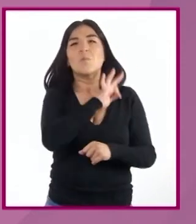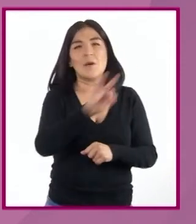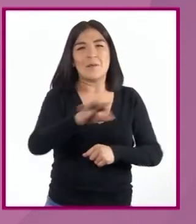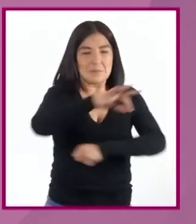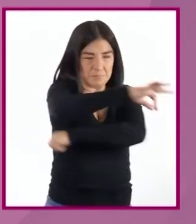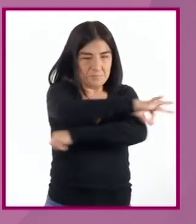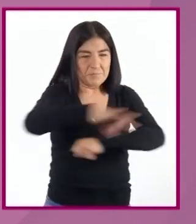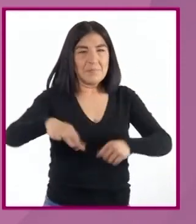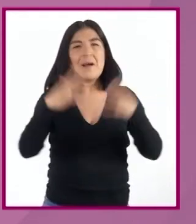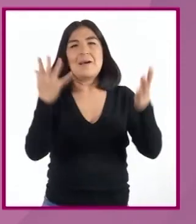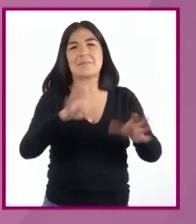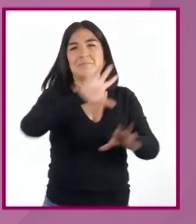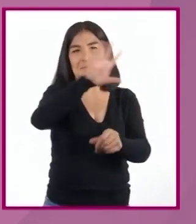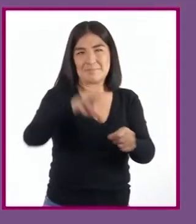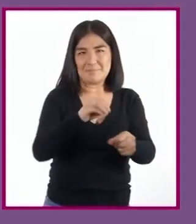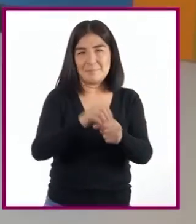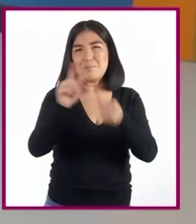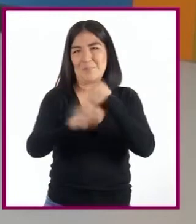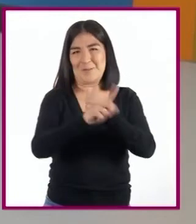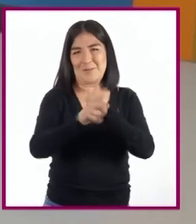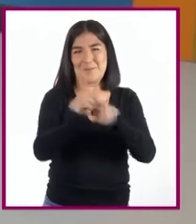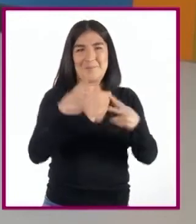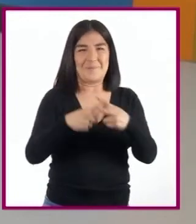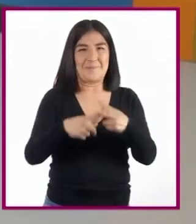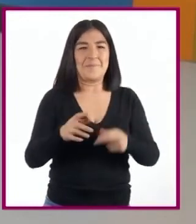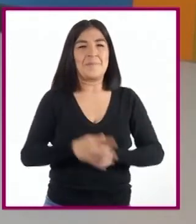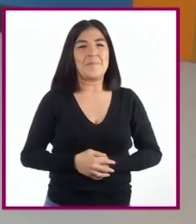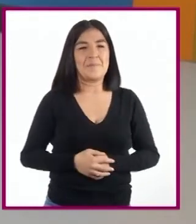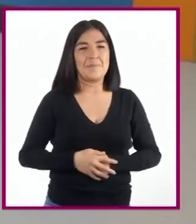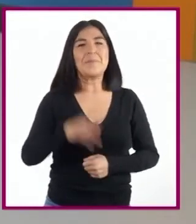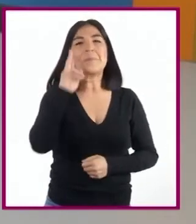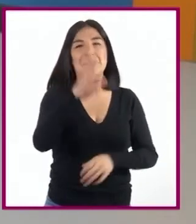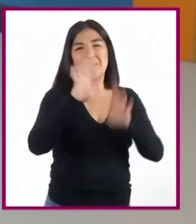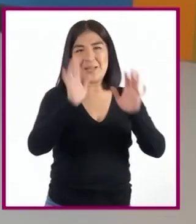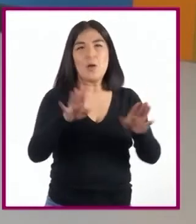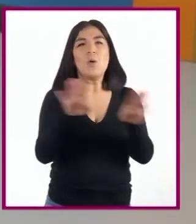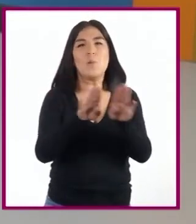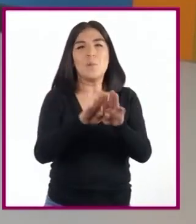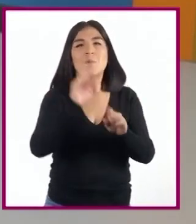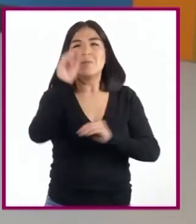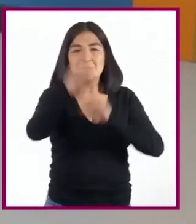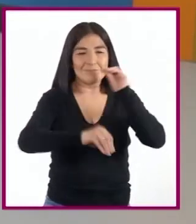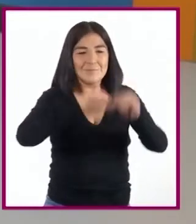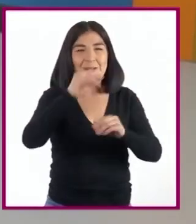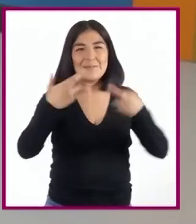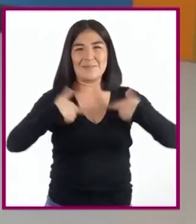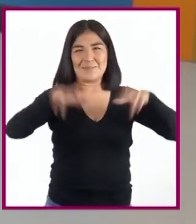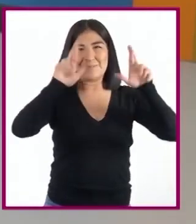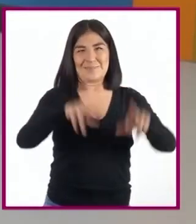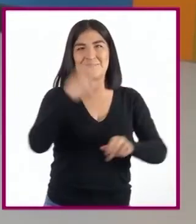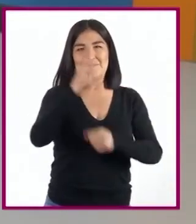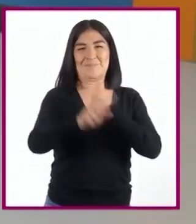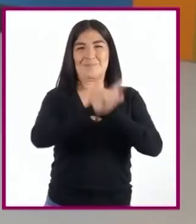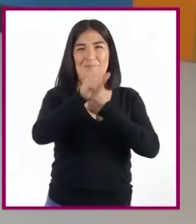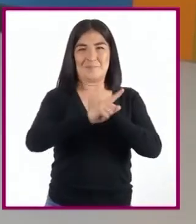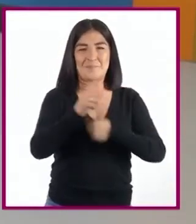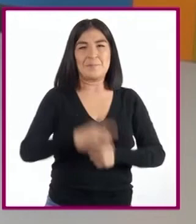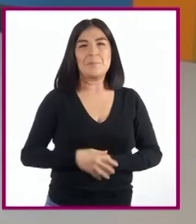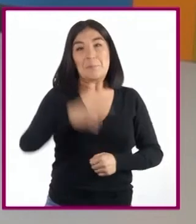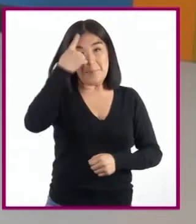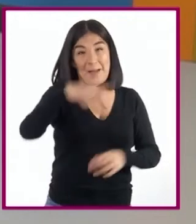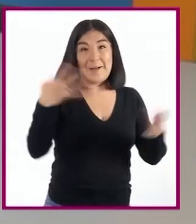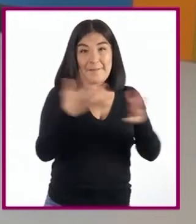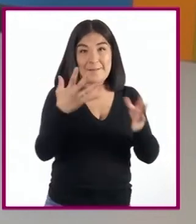trazo completo de la situación. Ya hemos creado un modelo que representa al problema. Para